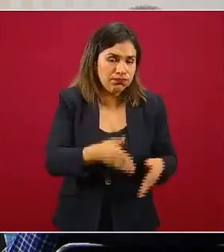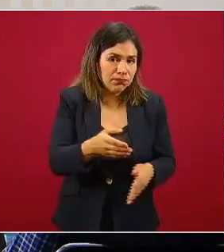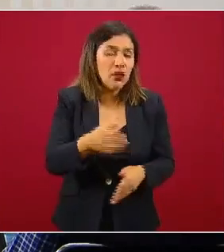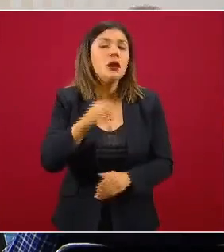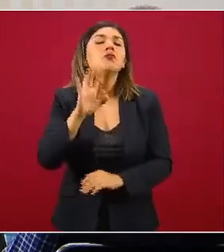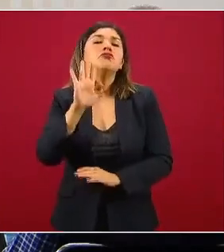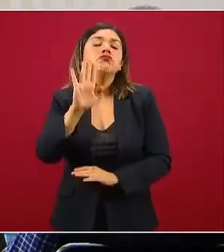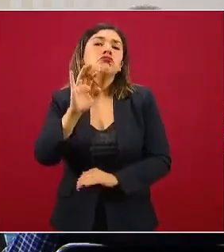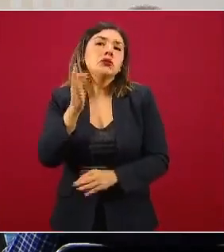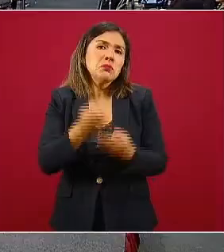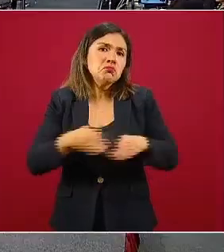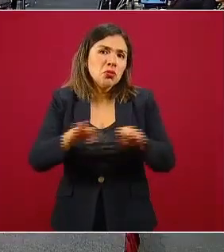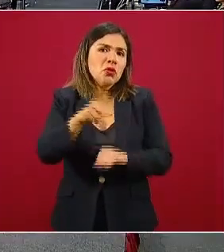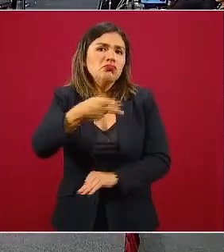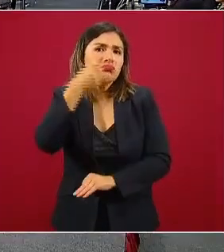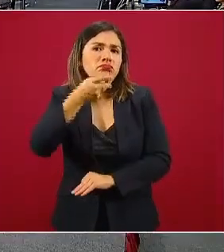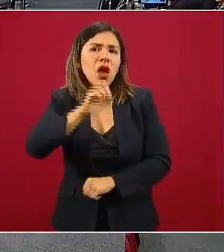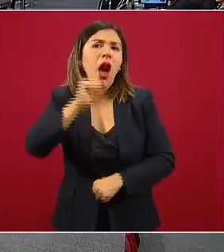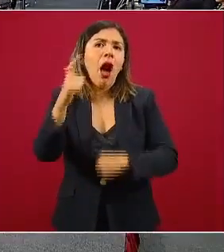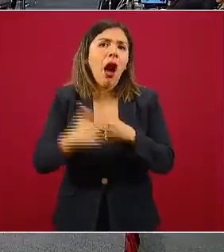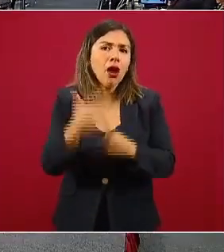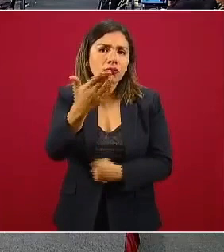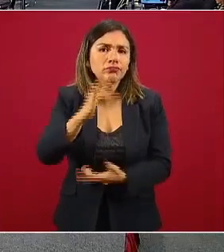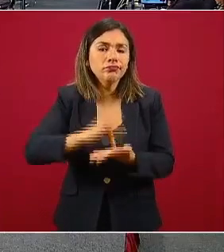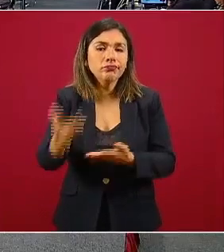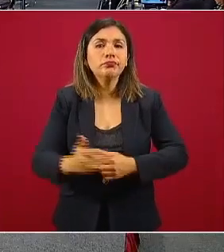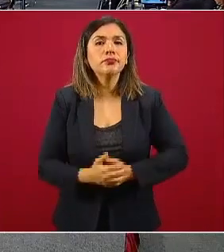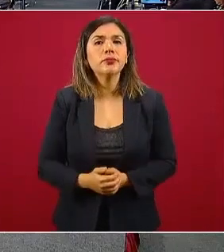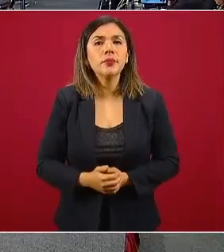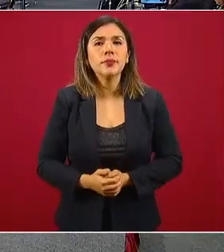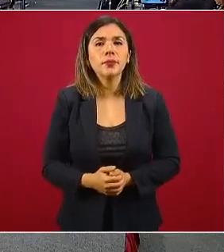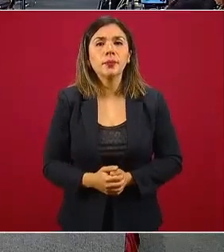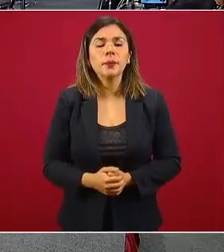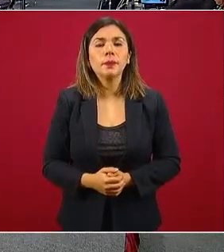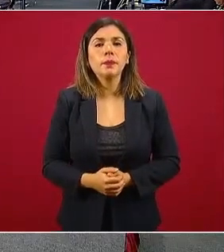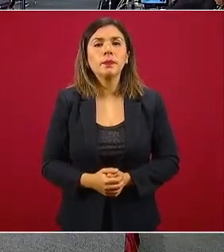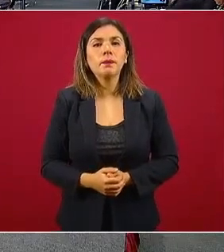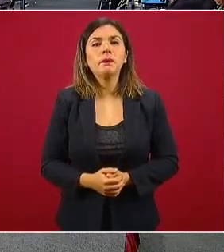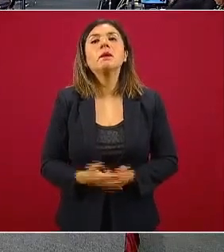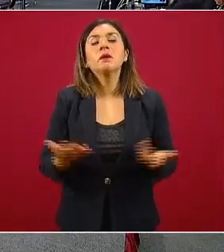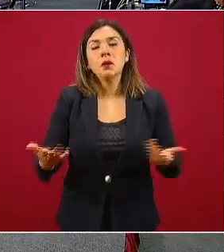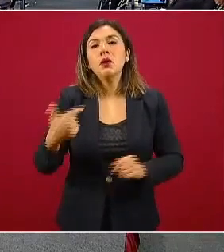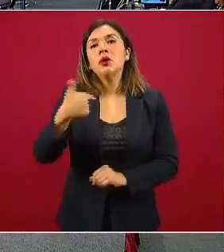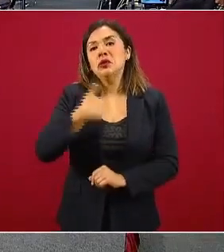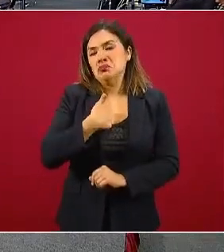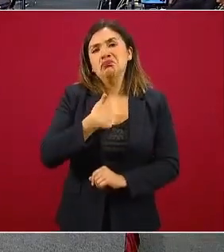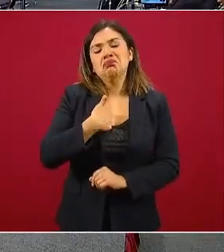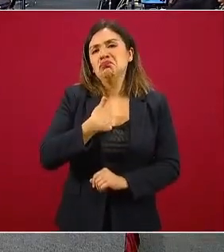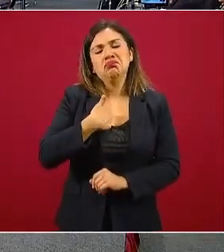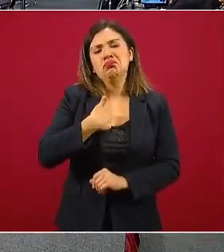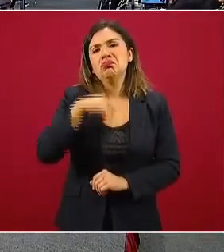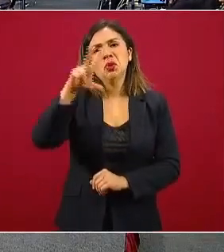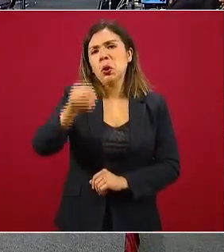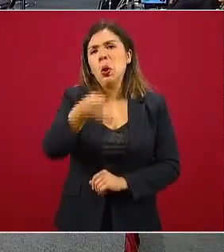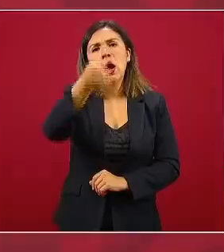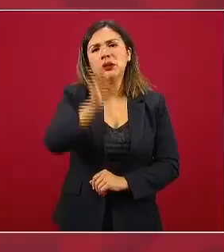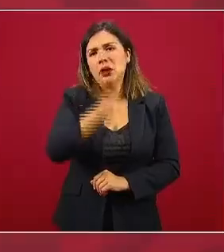Gracias. Bueno, nosotros estamos en contra del clasismo, del